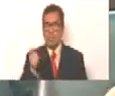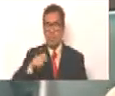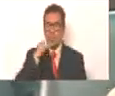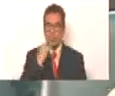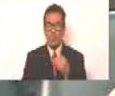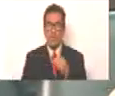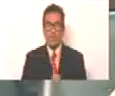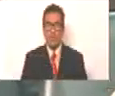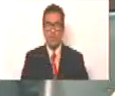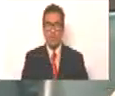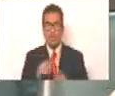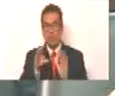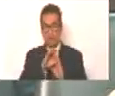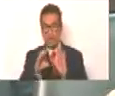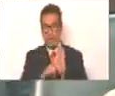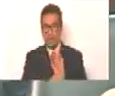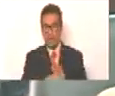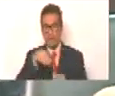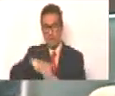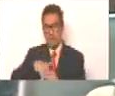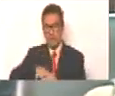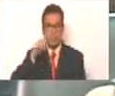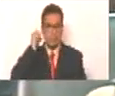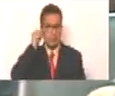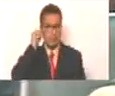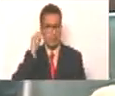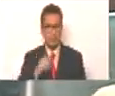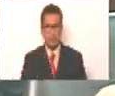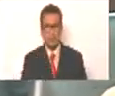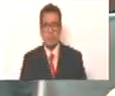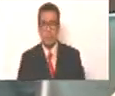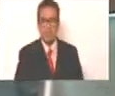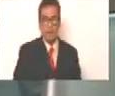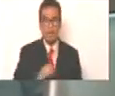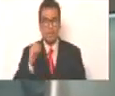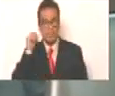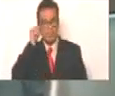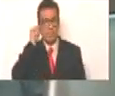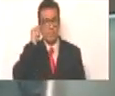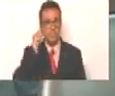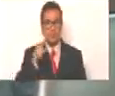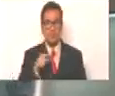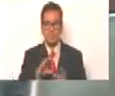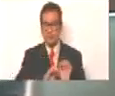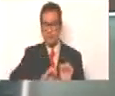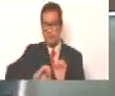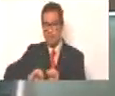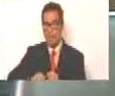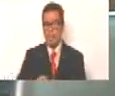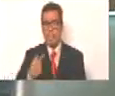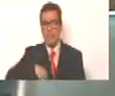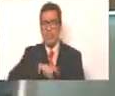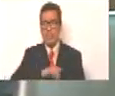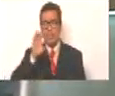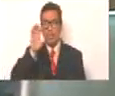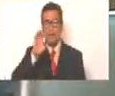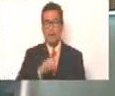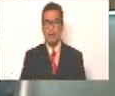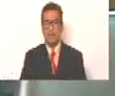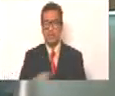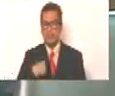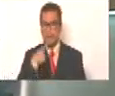rango constitucional al voto femenino. A la mujer le presenta un historial marginado, pero en nuestro país debemos de decir que